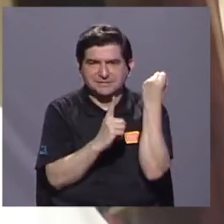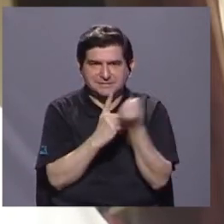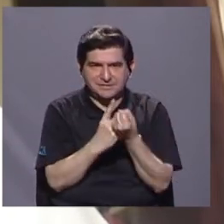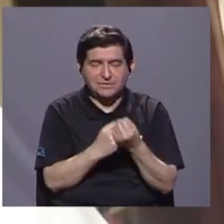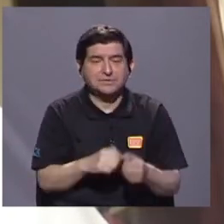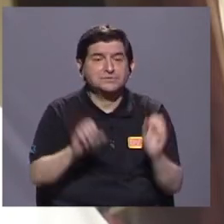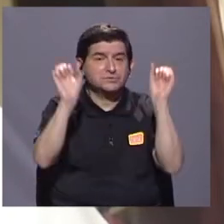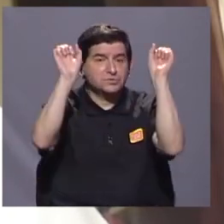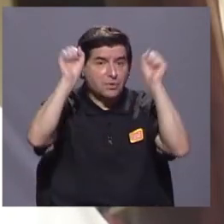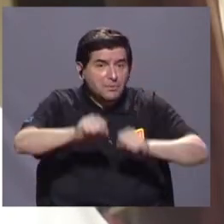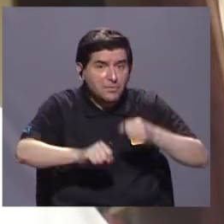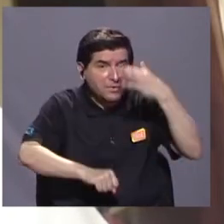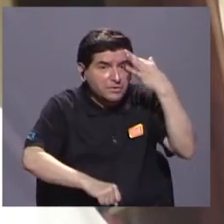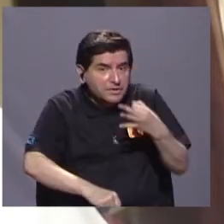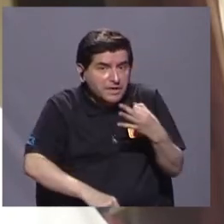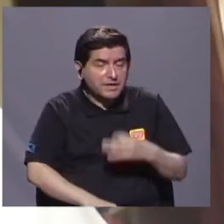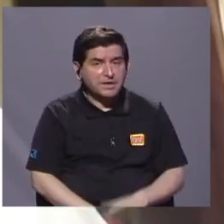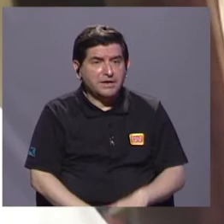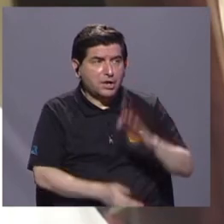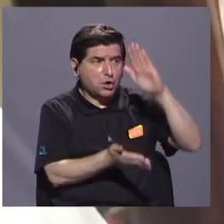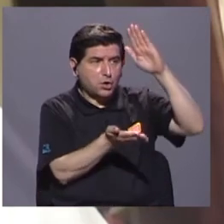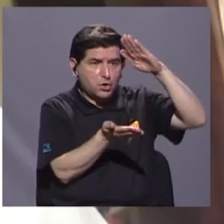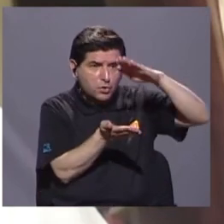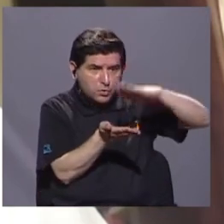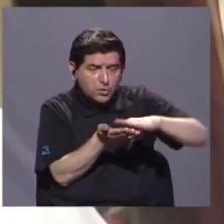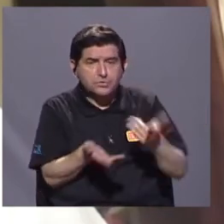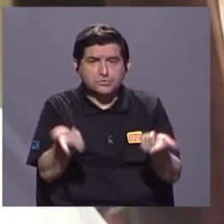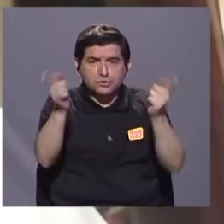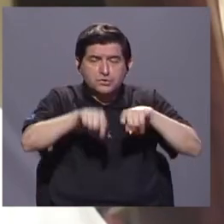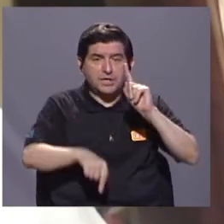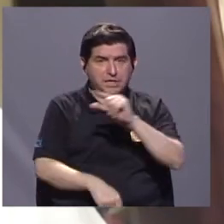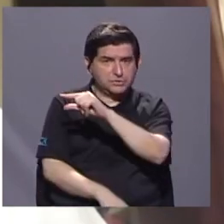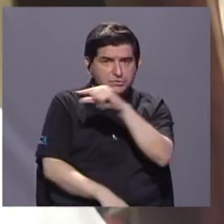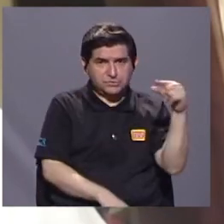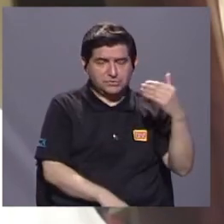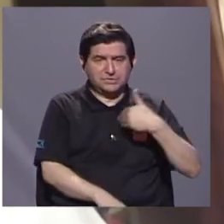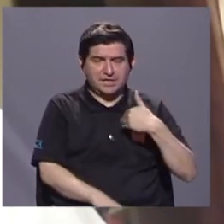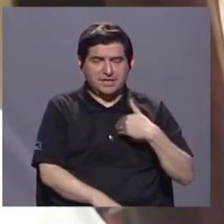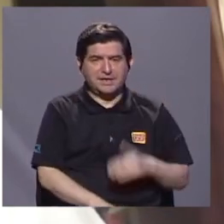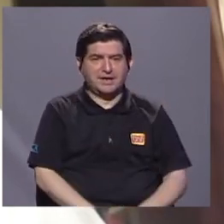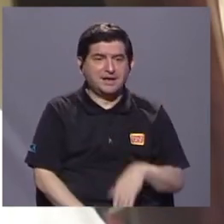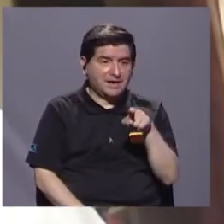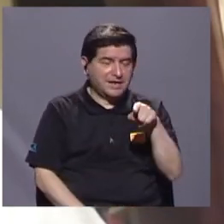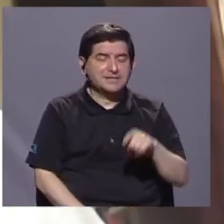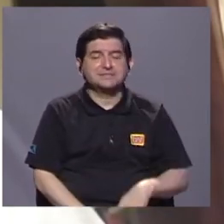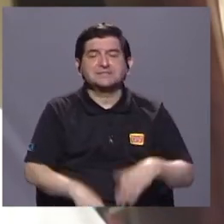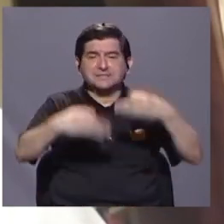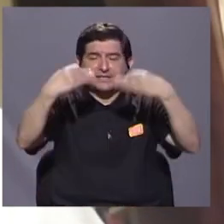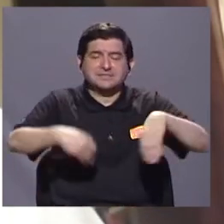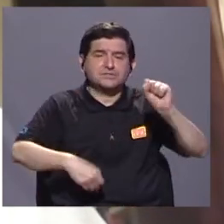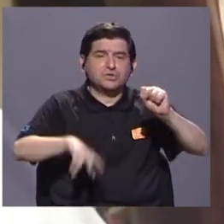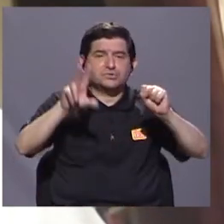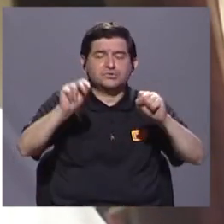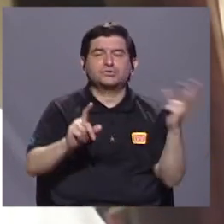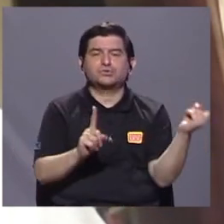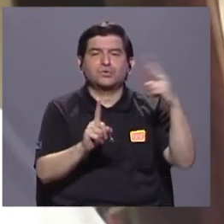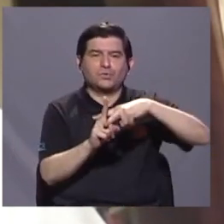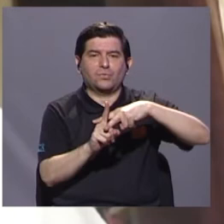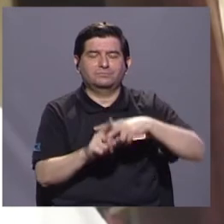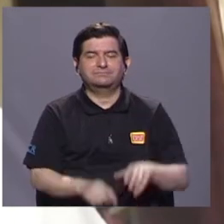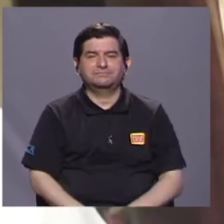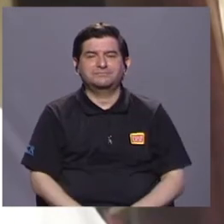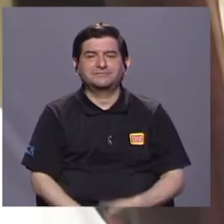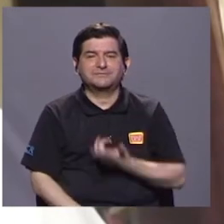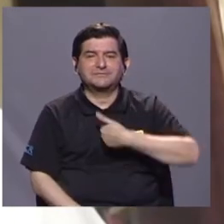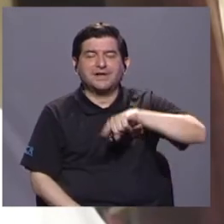cual podemos estimar cuál es la reducción de casos promedio por semana que tendría la aplicación o no de estas medidas. De ahí es que podemos